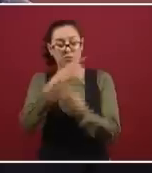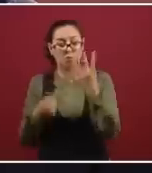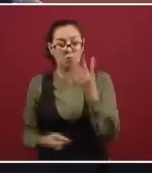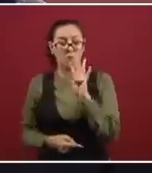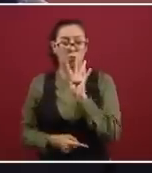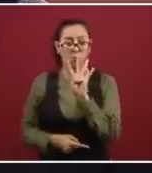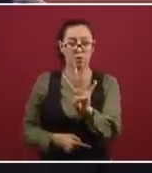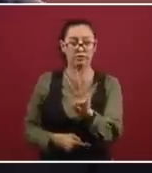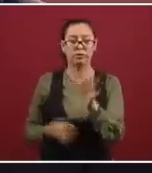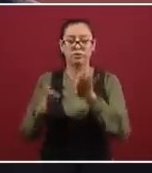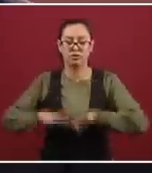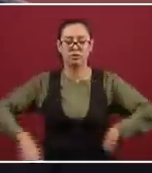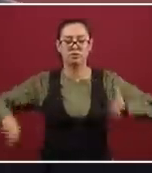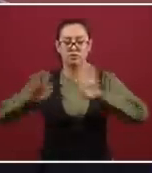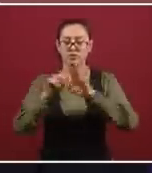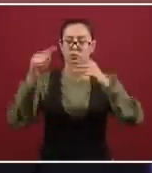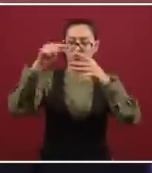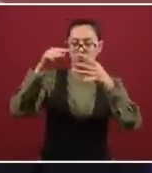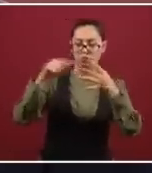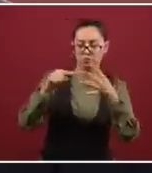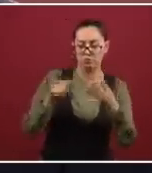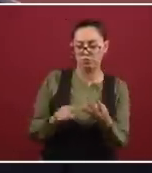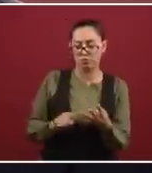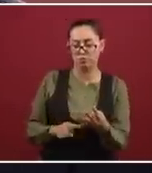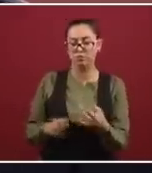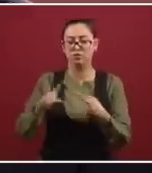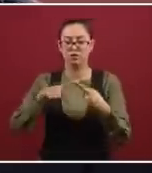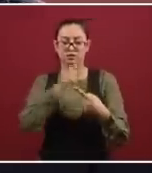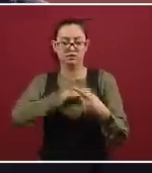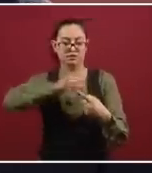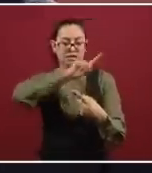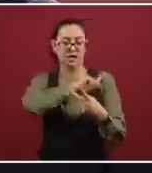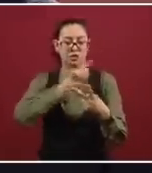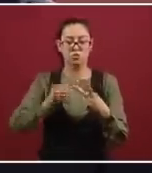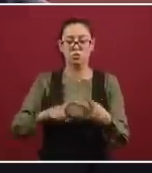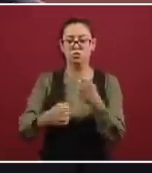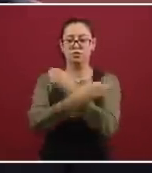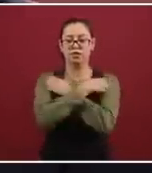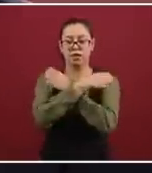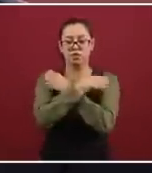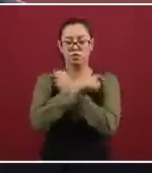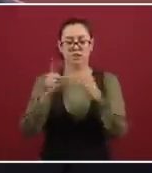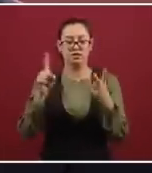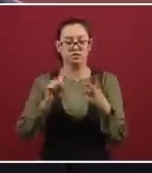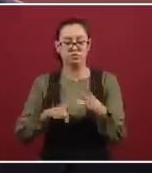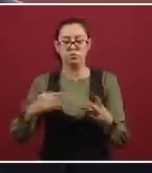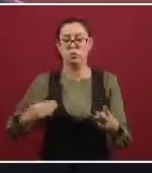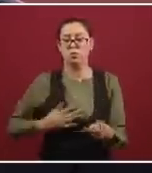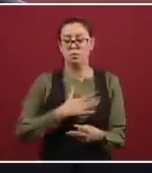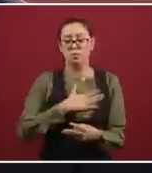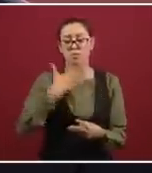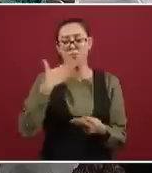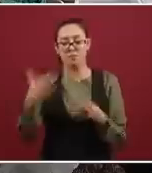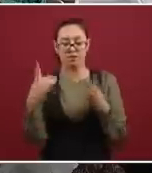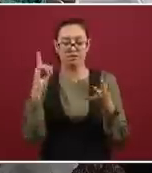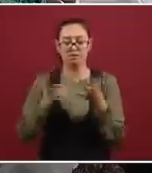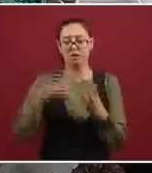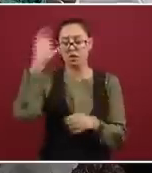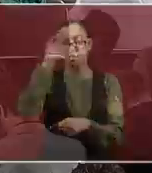estratégicas que son salud, educación, bienestar, cultura y